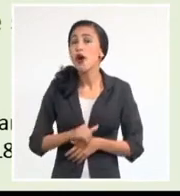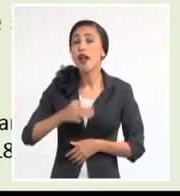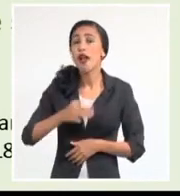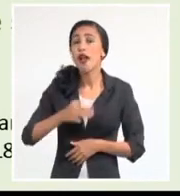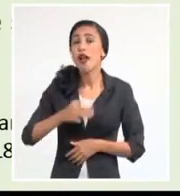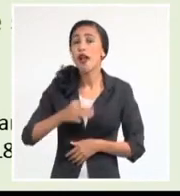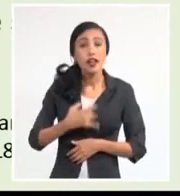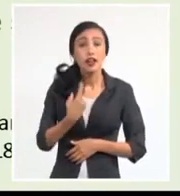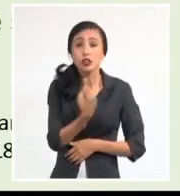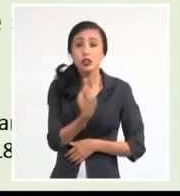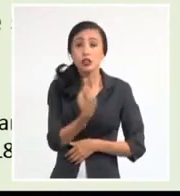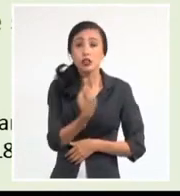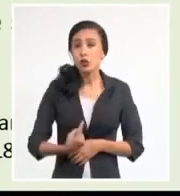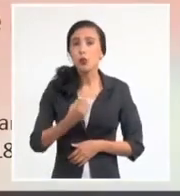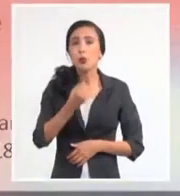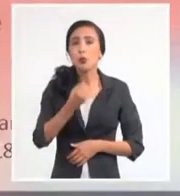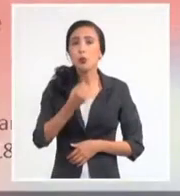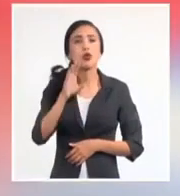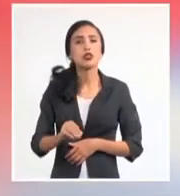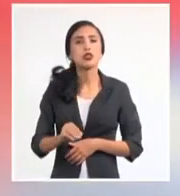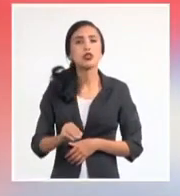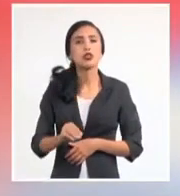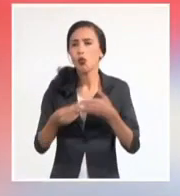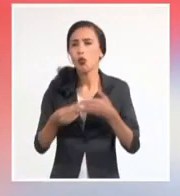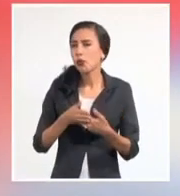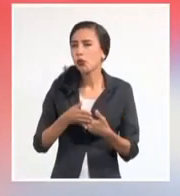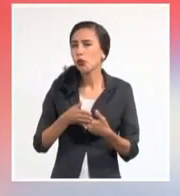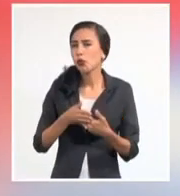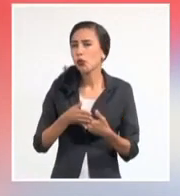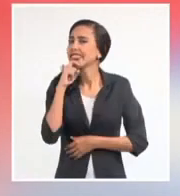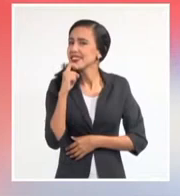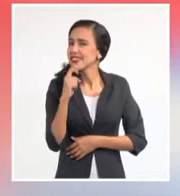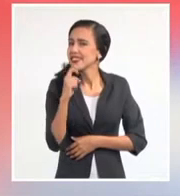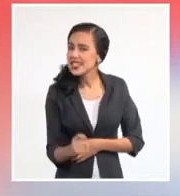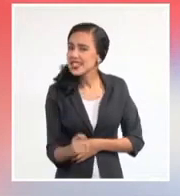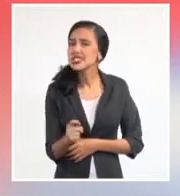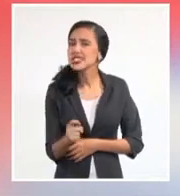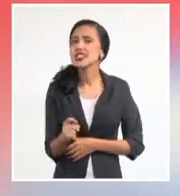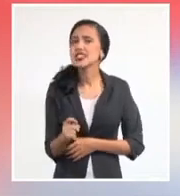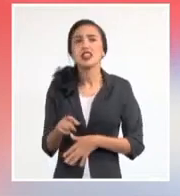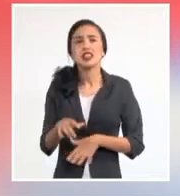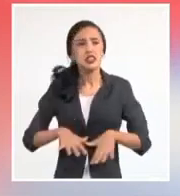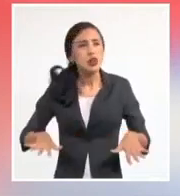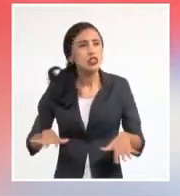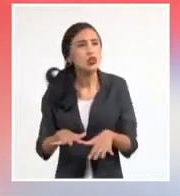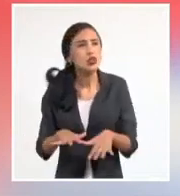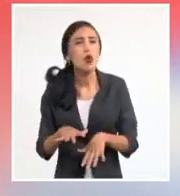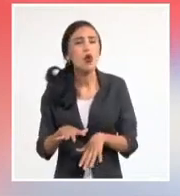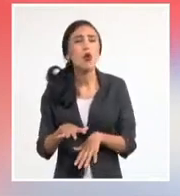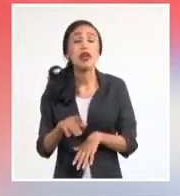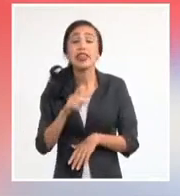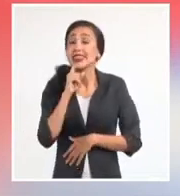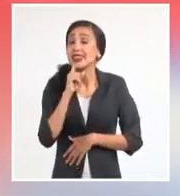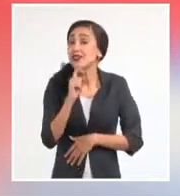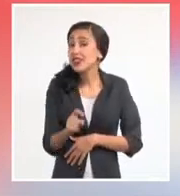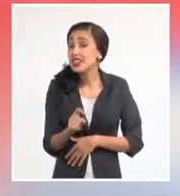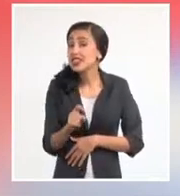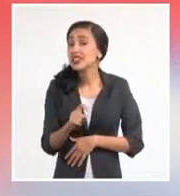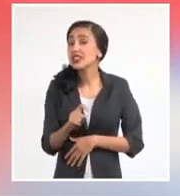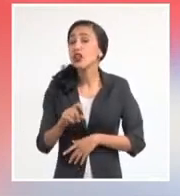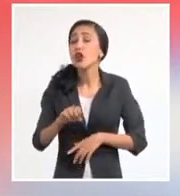podemos afirmar que por difíciles que sean las circunstancias, por grandes que sean los desafíos, nuestro pueblo